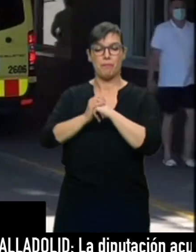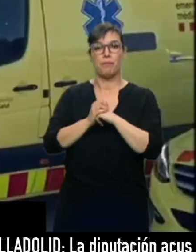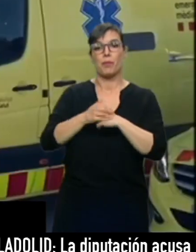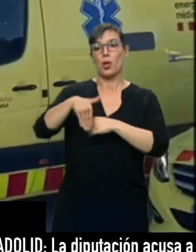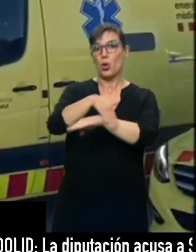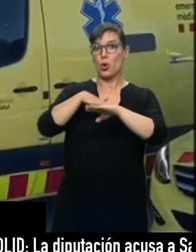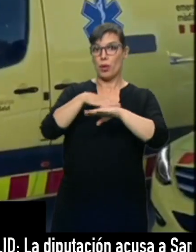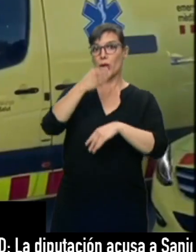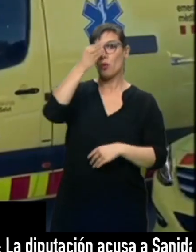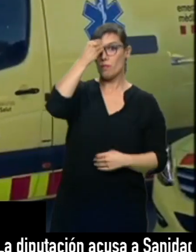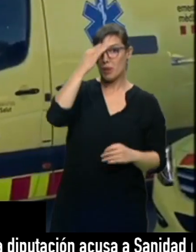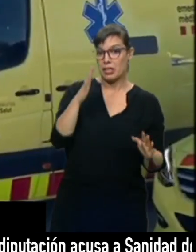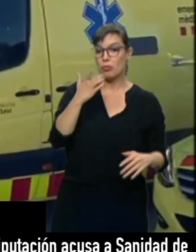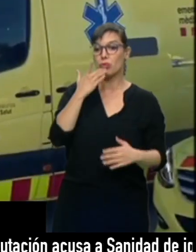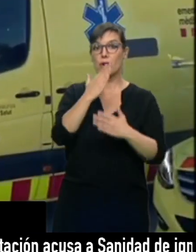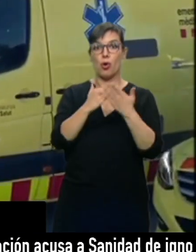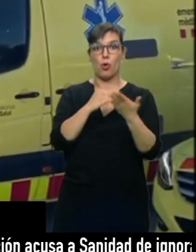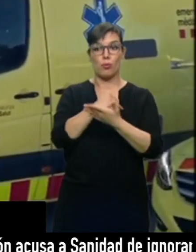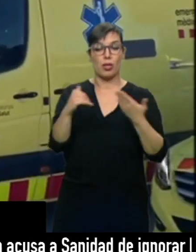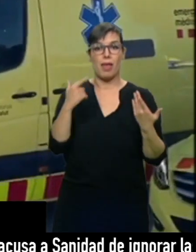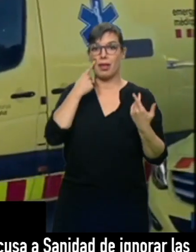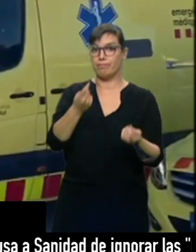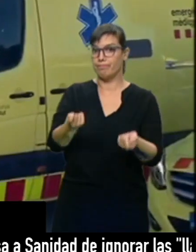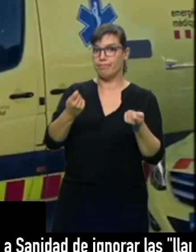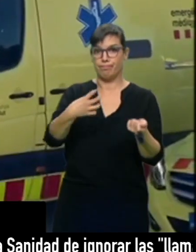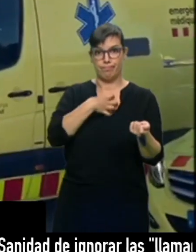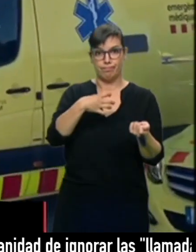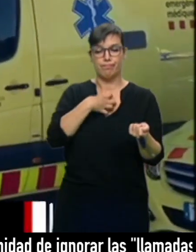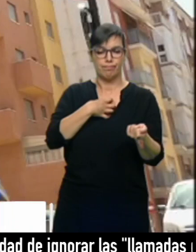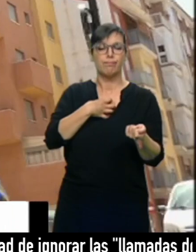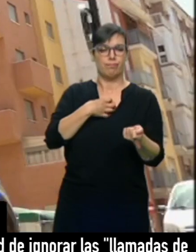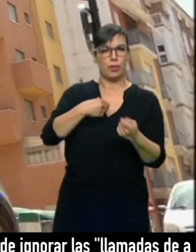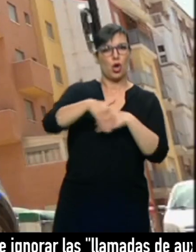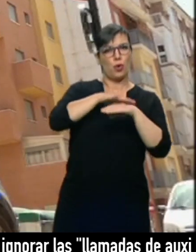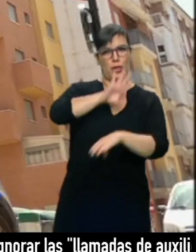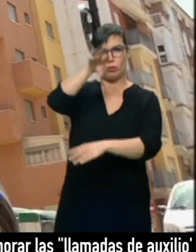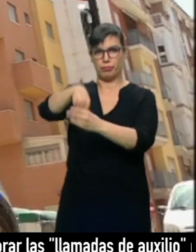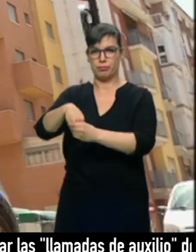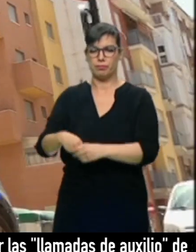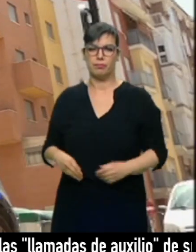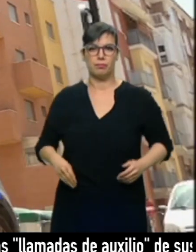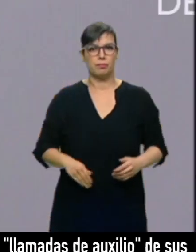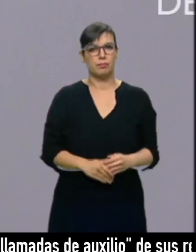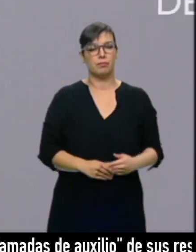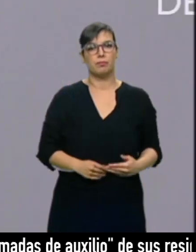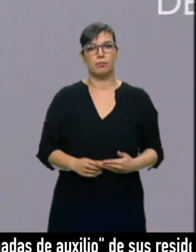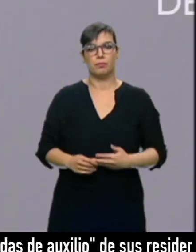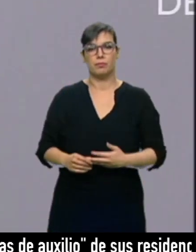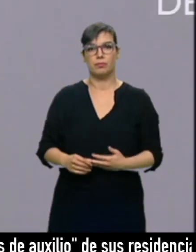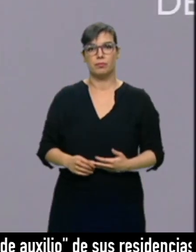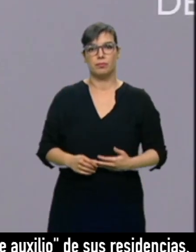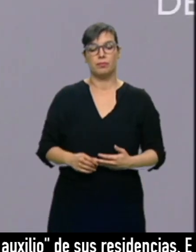plantea tomar medidas si las comunidades autónomas no son capaces de controlar esos nuevos brotes.